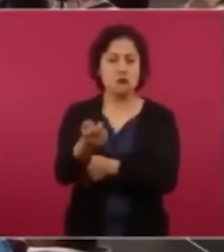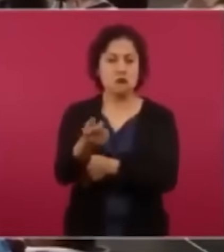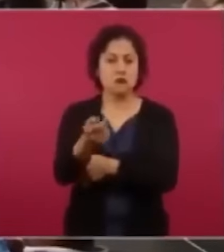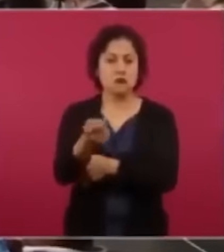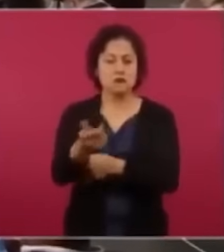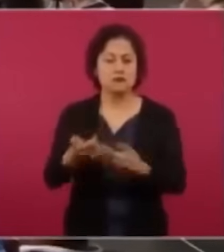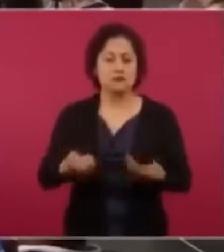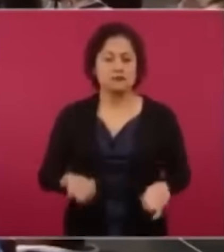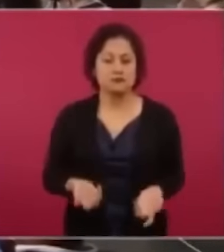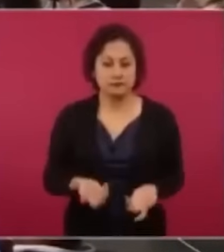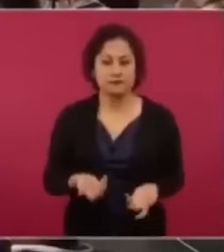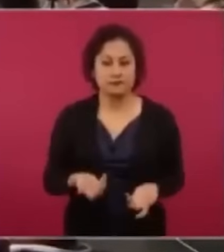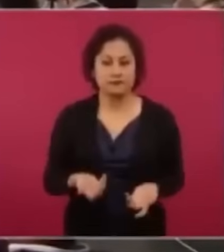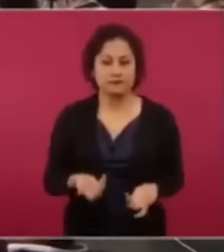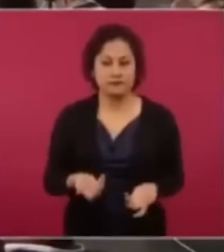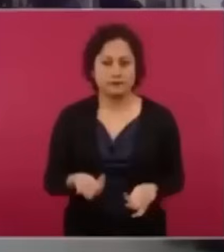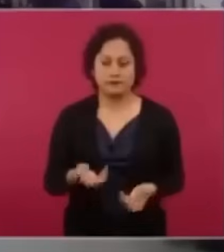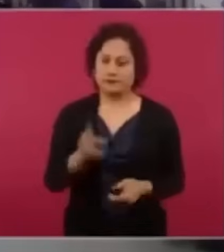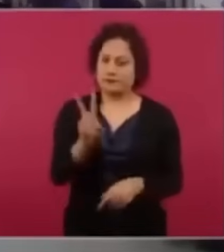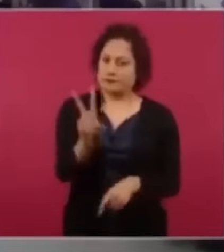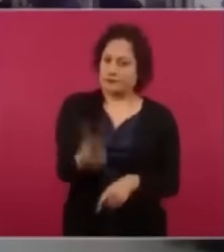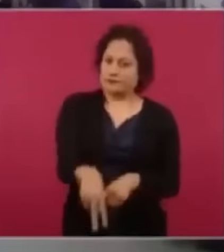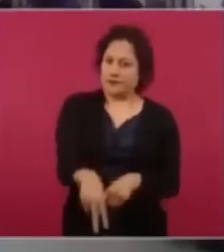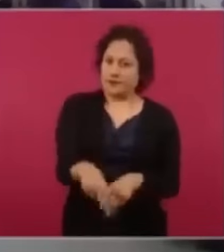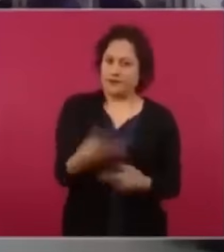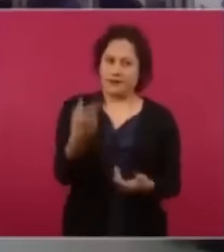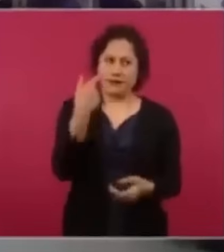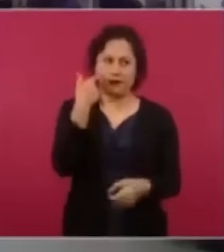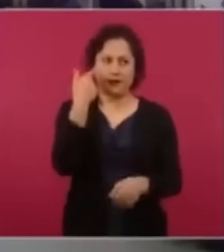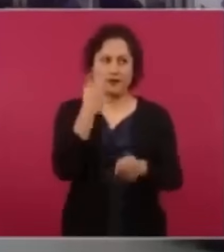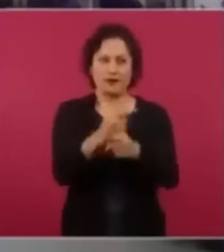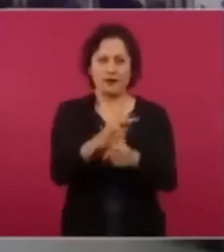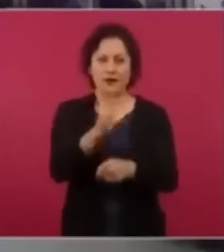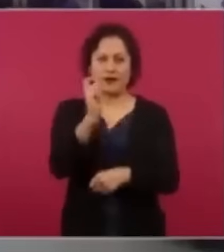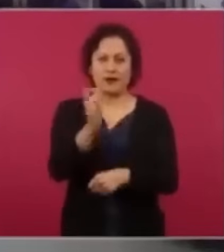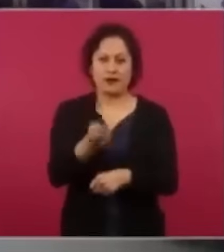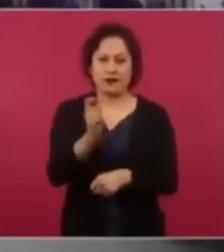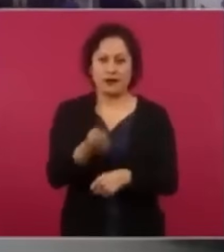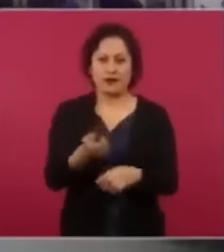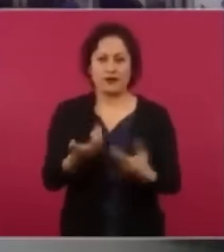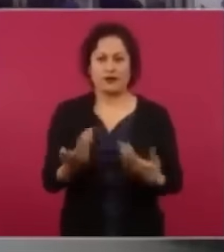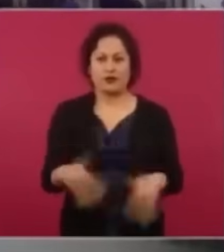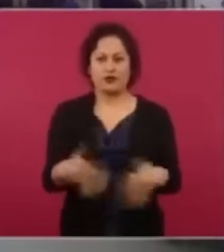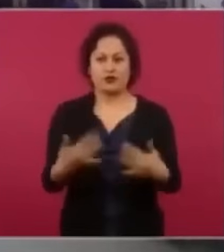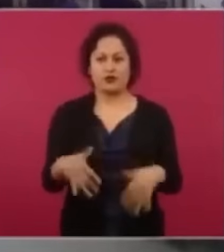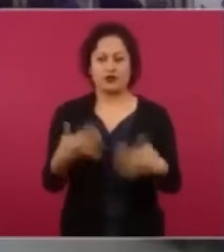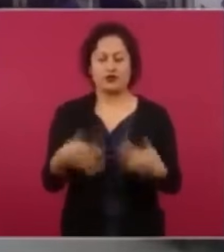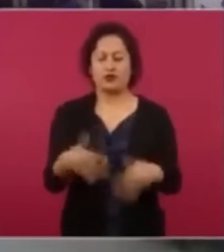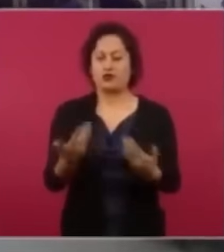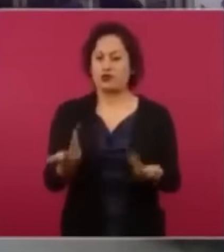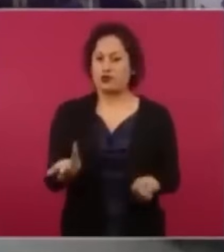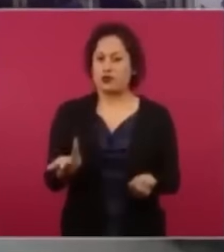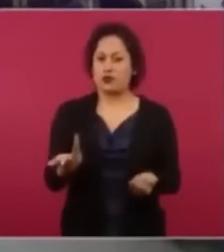Entonces, un rotundo fracaso el uso de la fuerza. Y ahí,